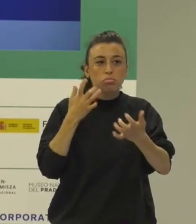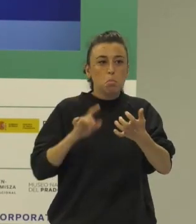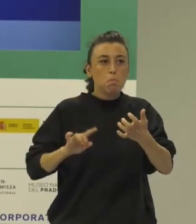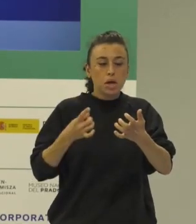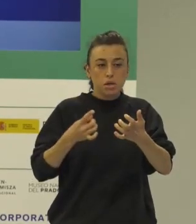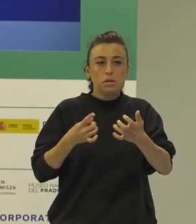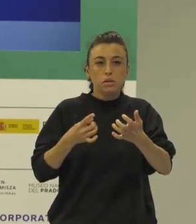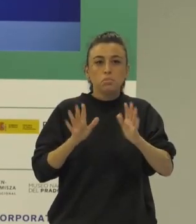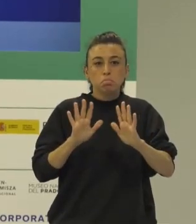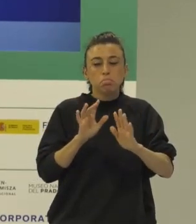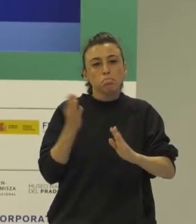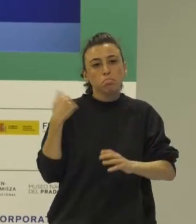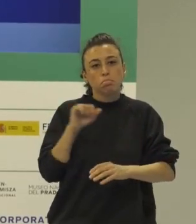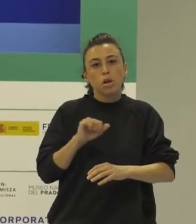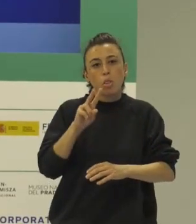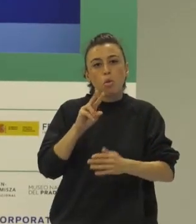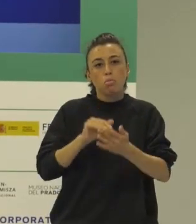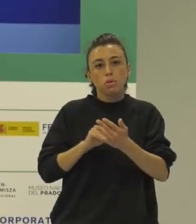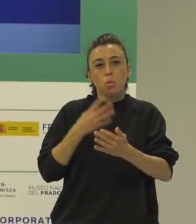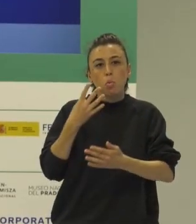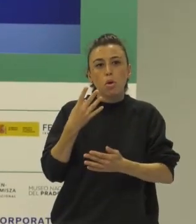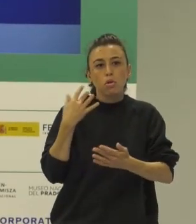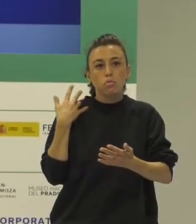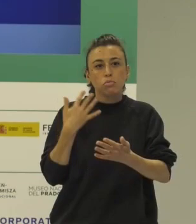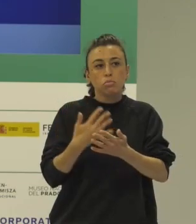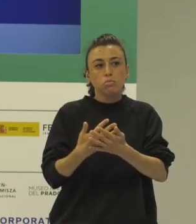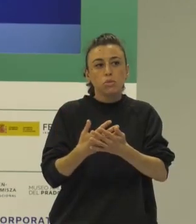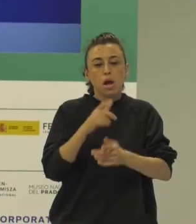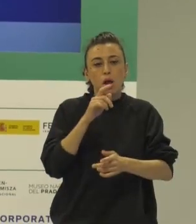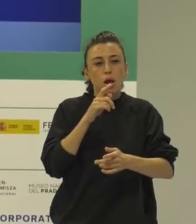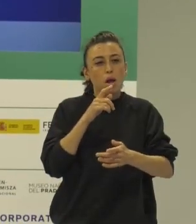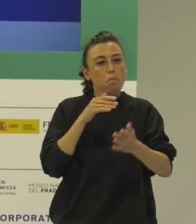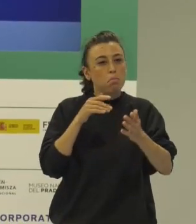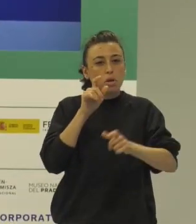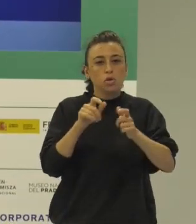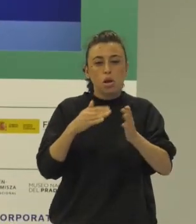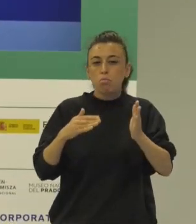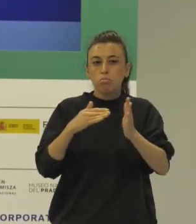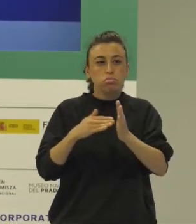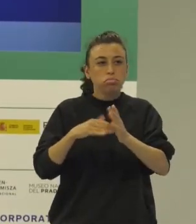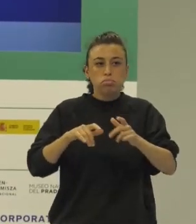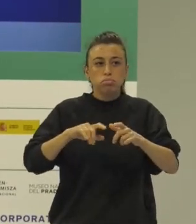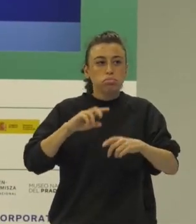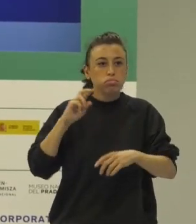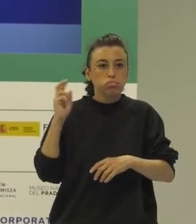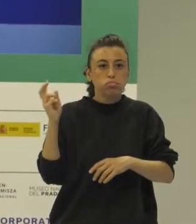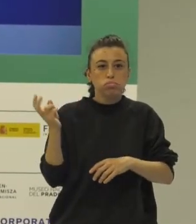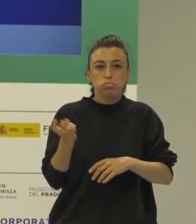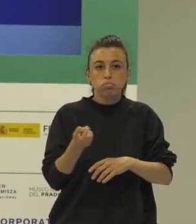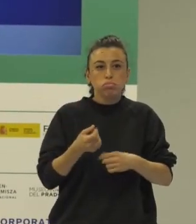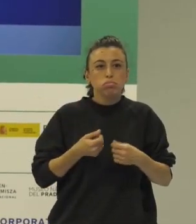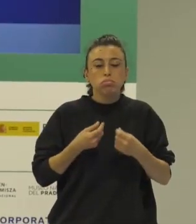Sin embargo, desde el año 2004 han habido, como dije, miles de personas con la misma modalidad de persecución